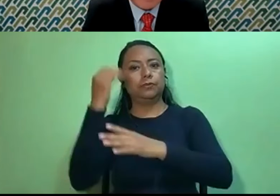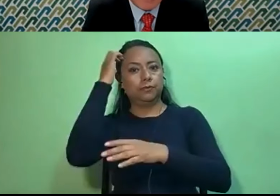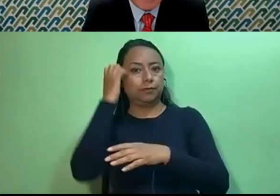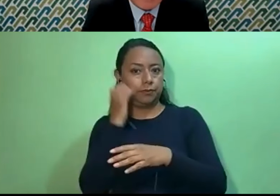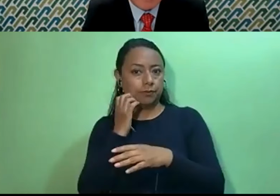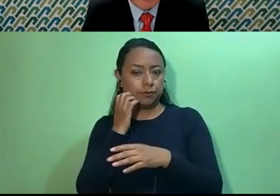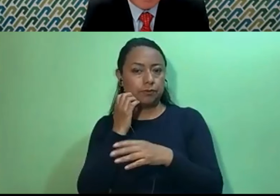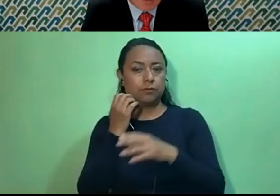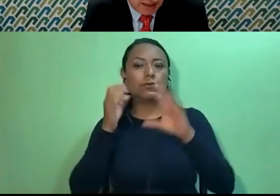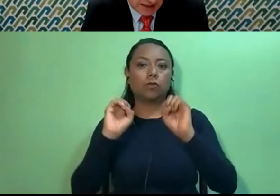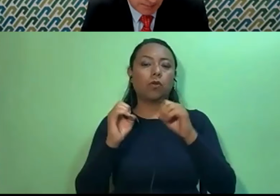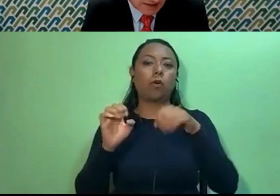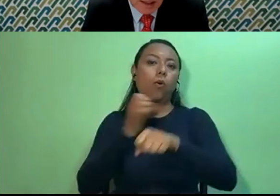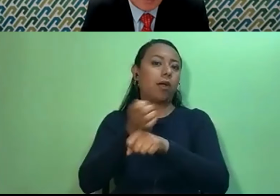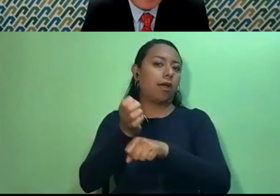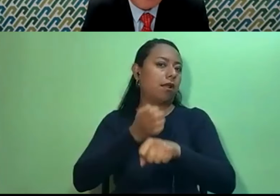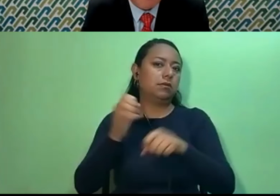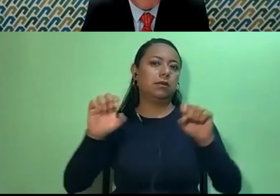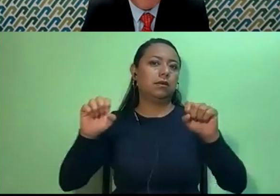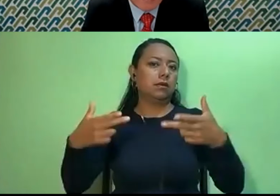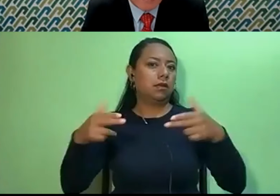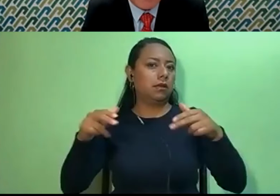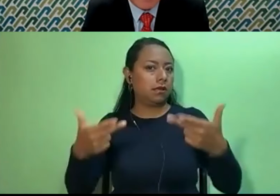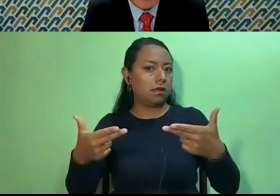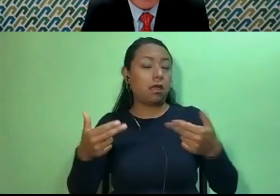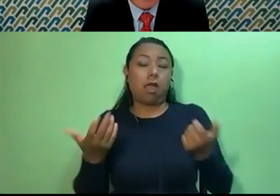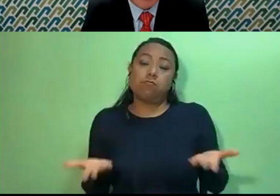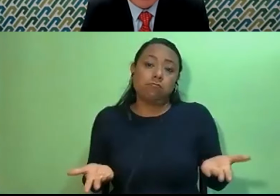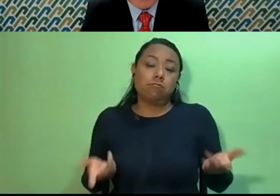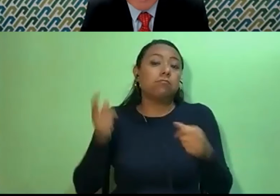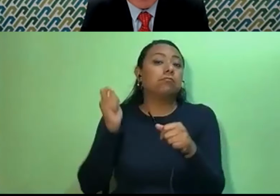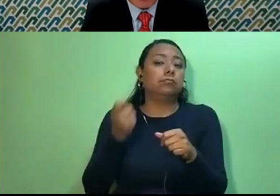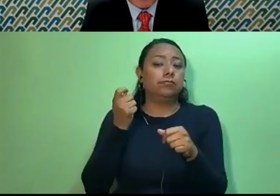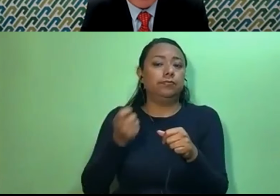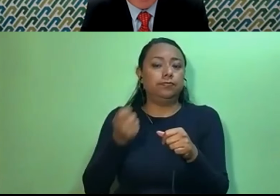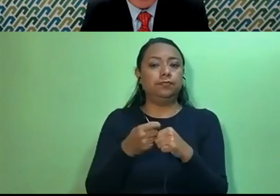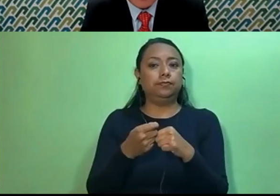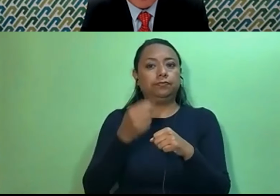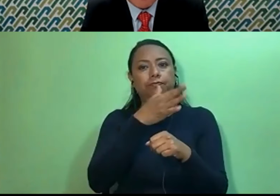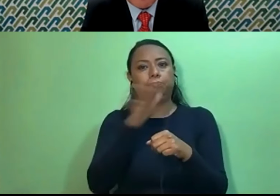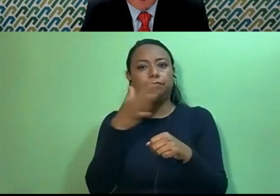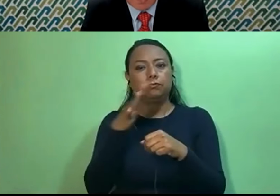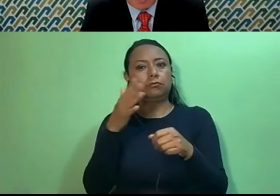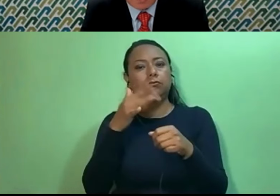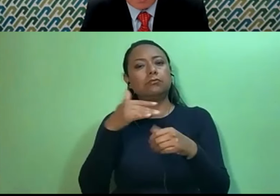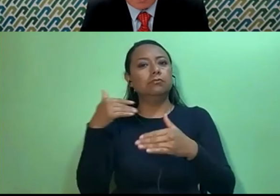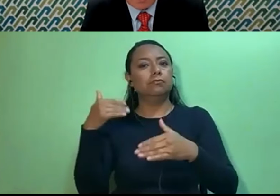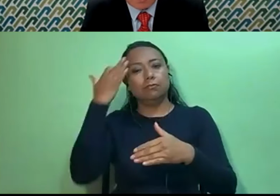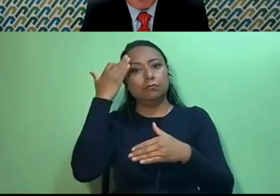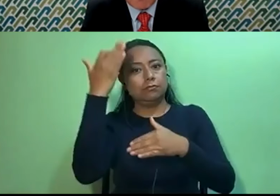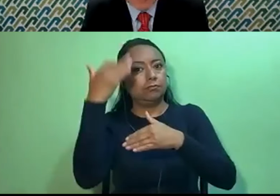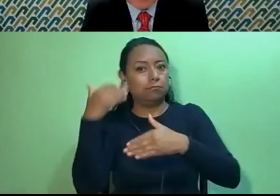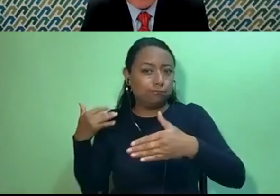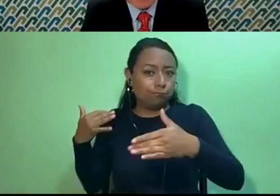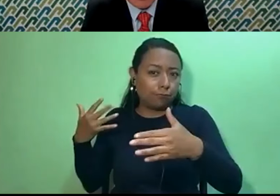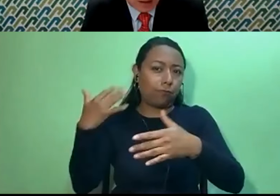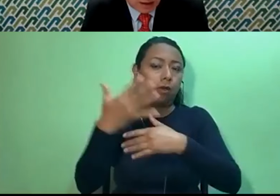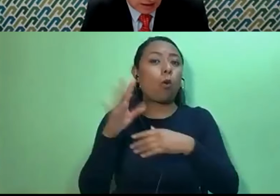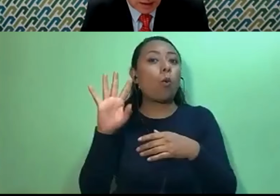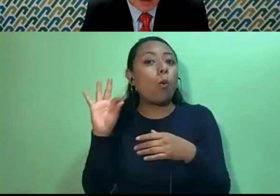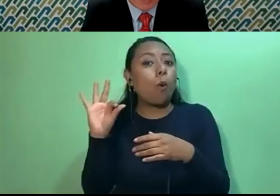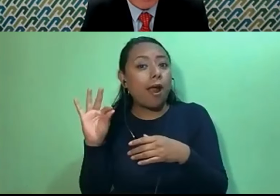de Chiapas. Tienen que pasar prácticamente 30 o 40 años para que el